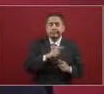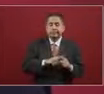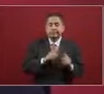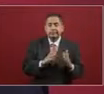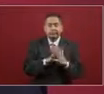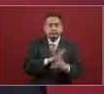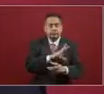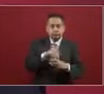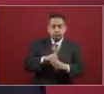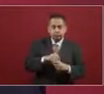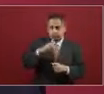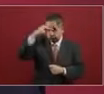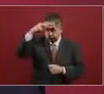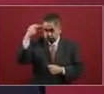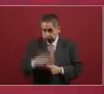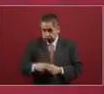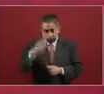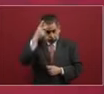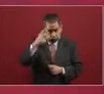de inversionistas mexicanos,